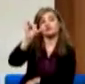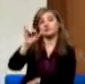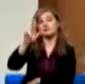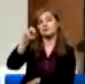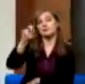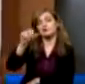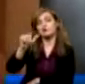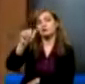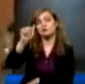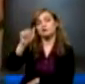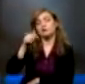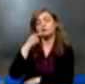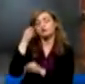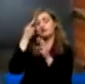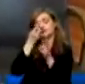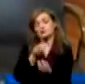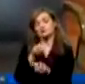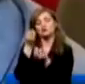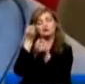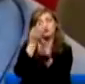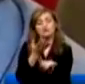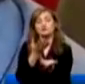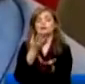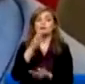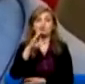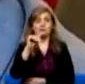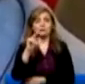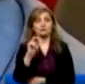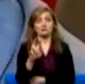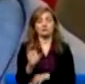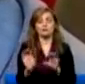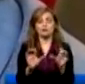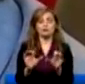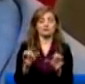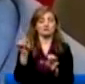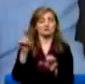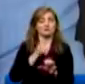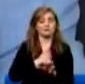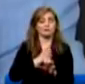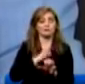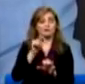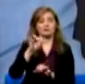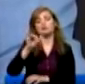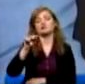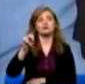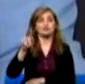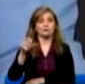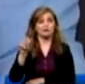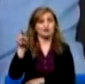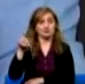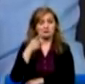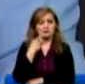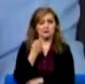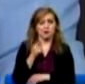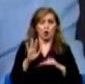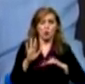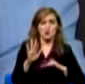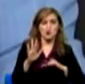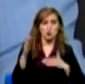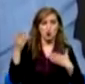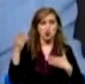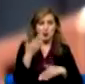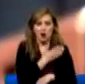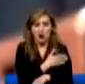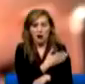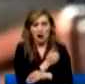los resultados del CNE, hasta la fecha será el radiodifusor Jorge Yunda, quien ha manifestado que no tiene compromisos